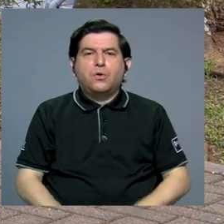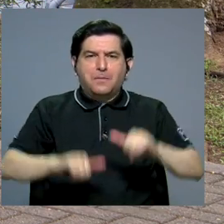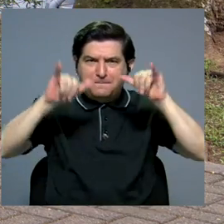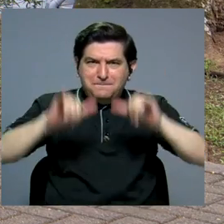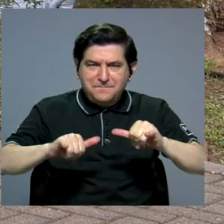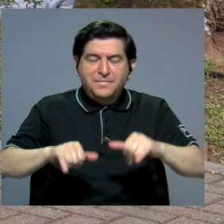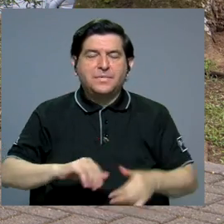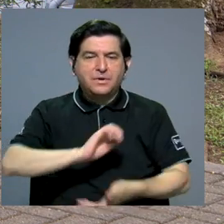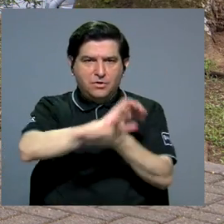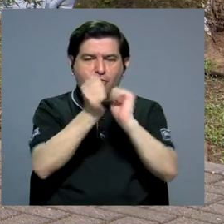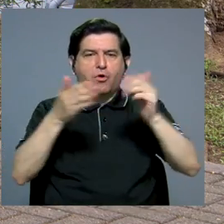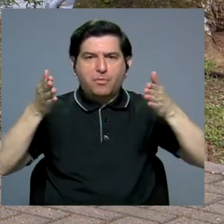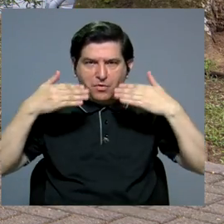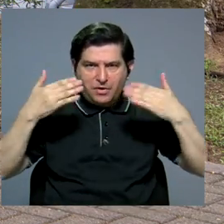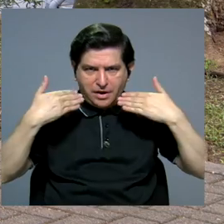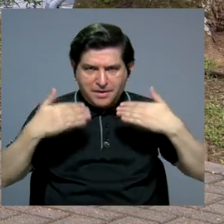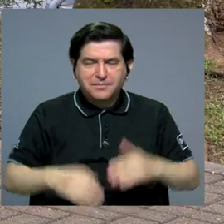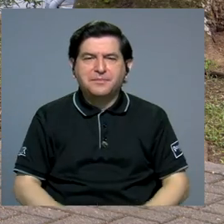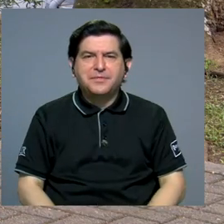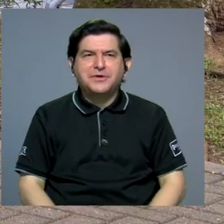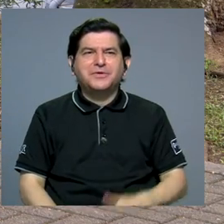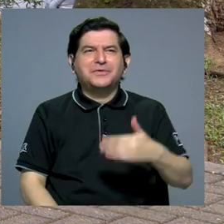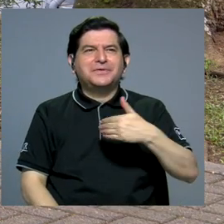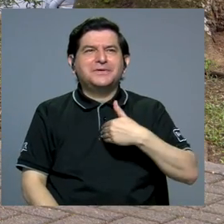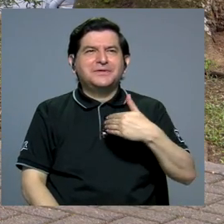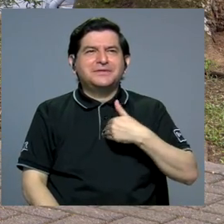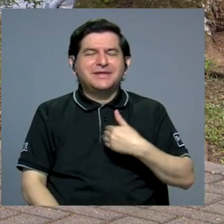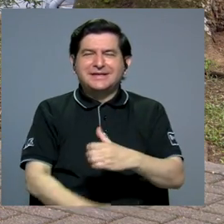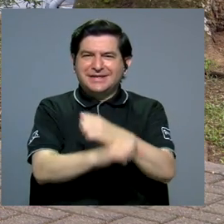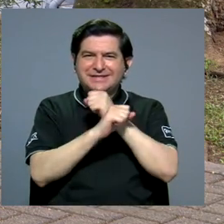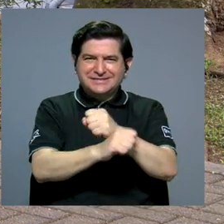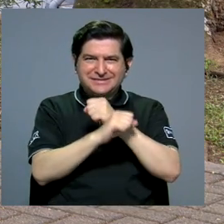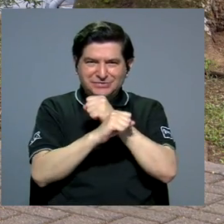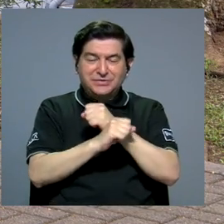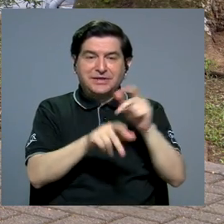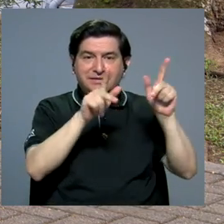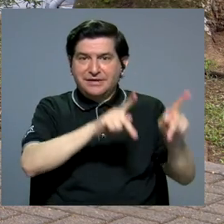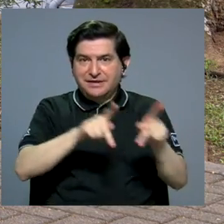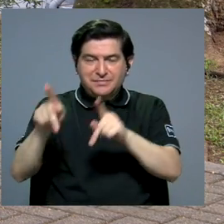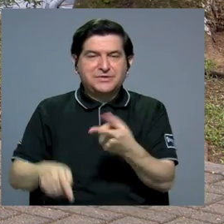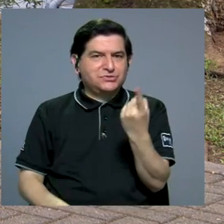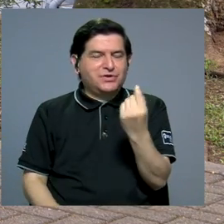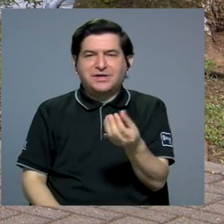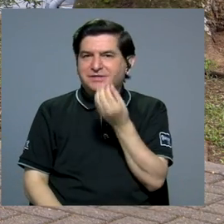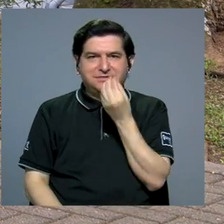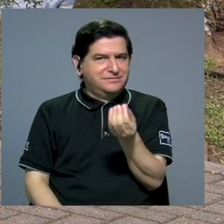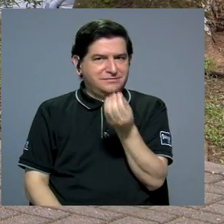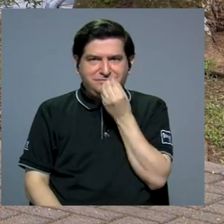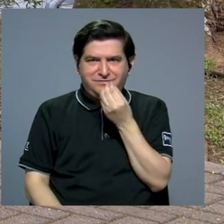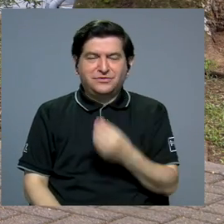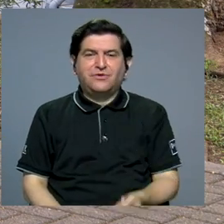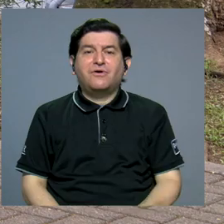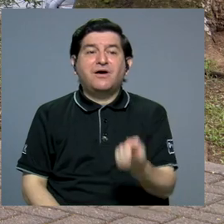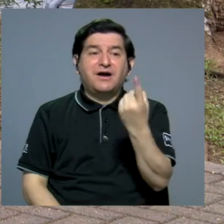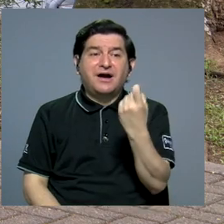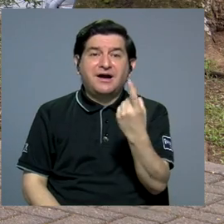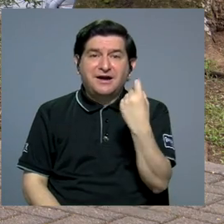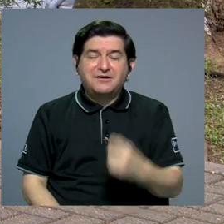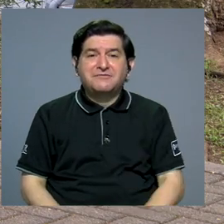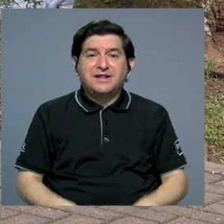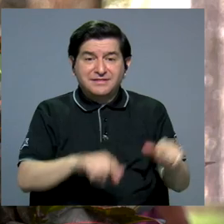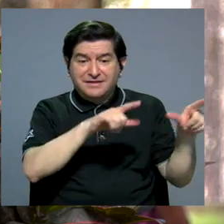como el cambio climático, deberíamos tener esa seguridad de que a la gente no le va a faltar el alimento por falta